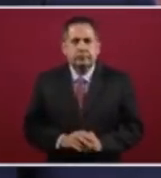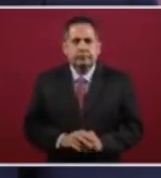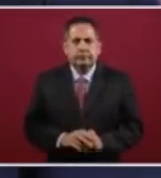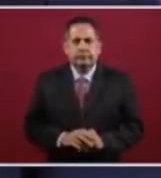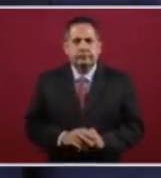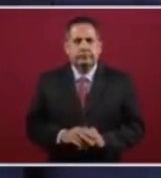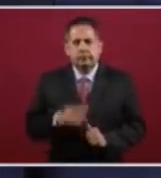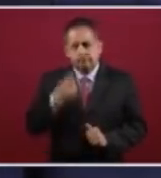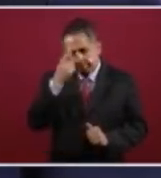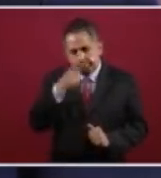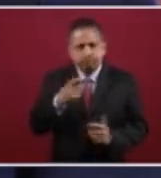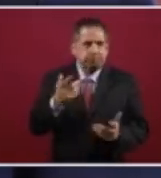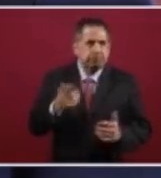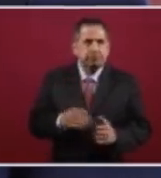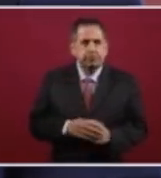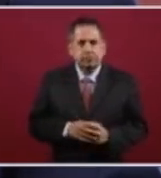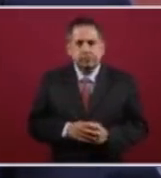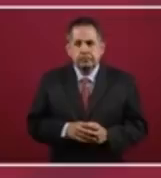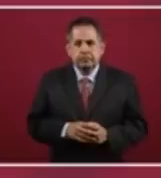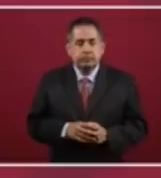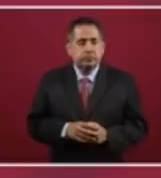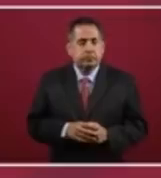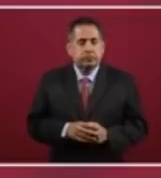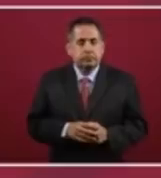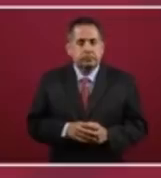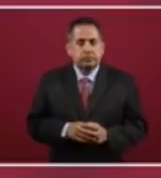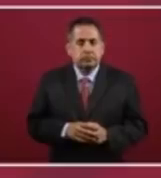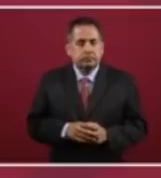es para tener